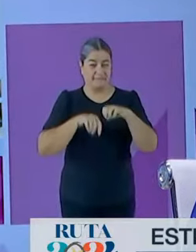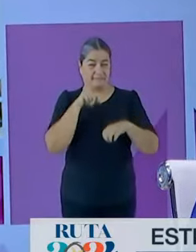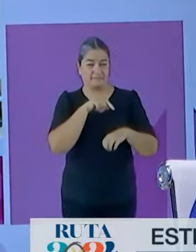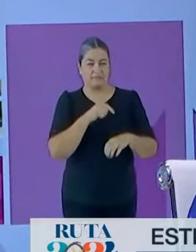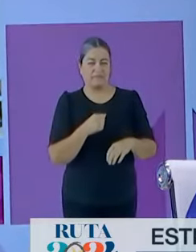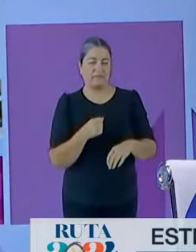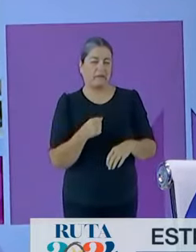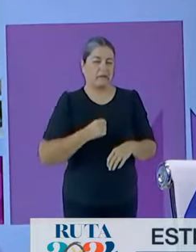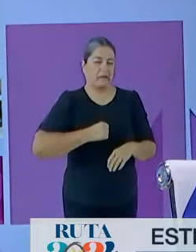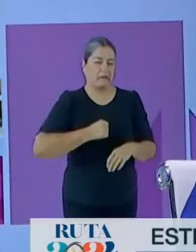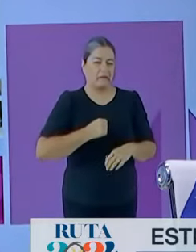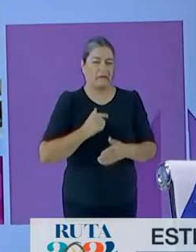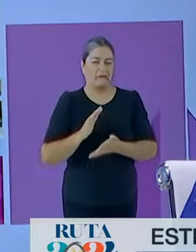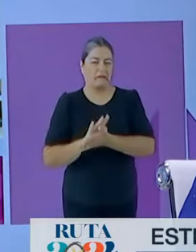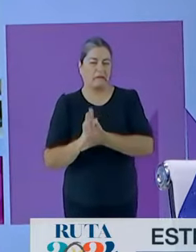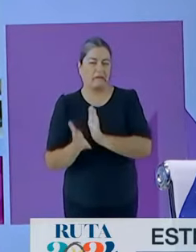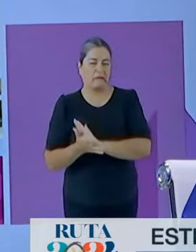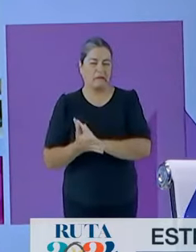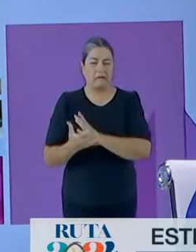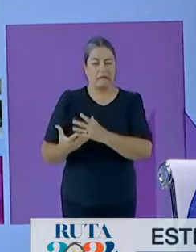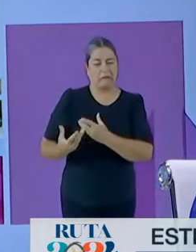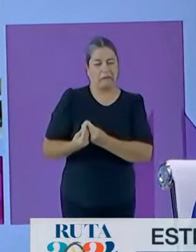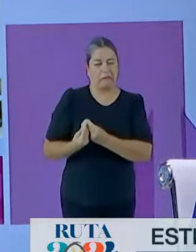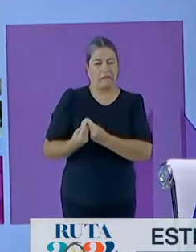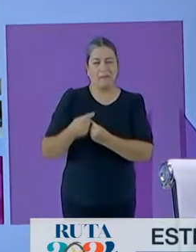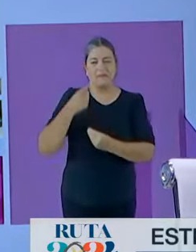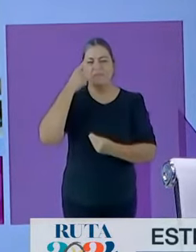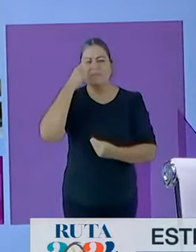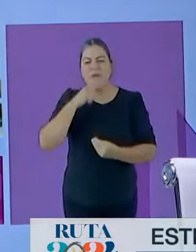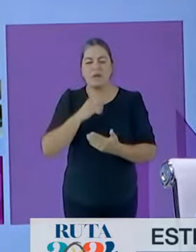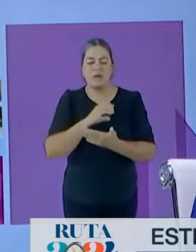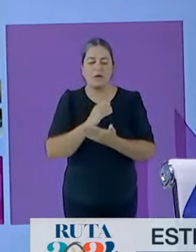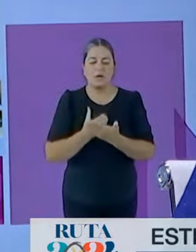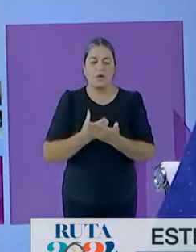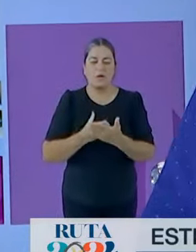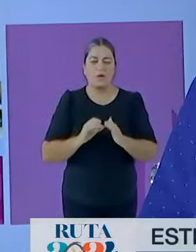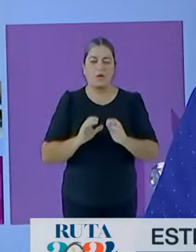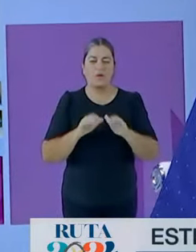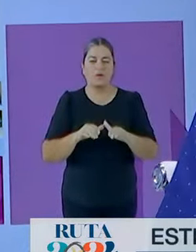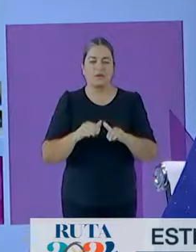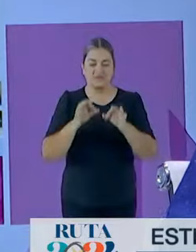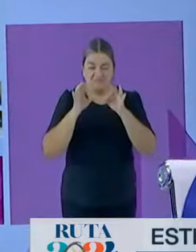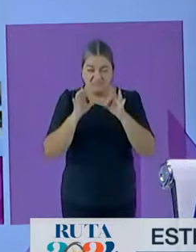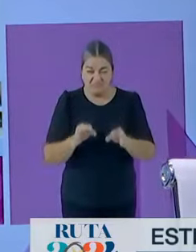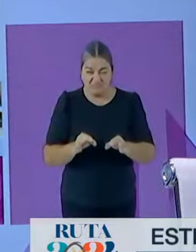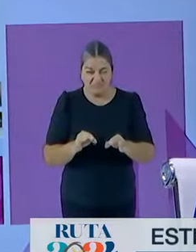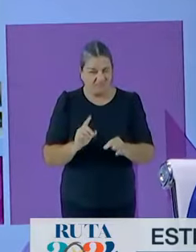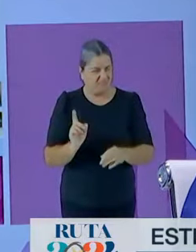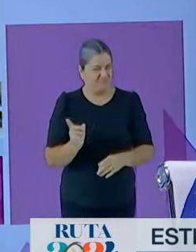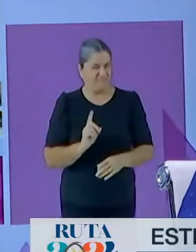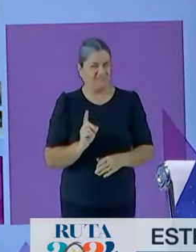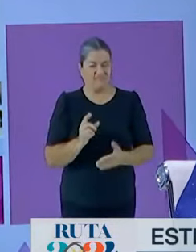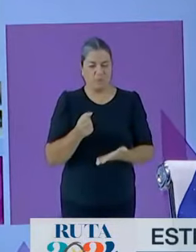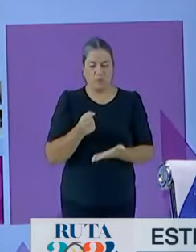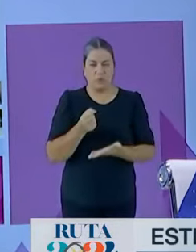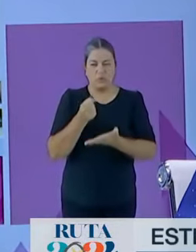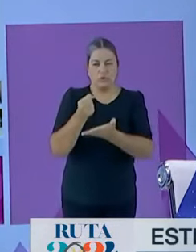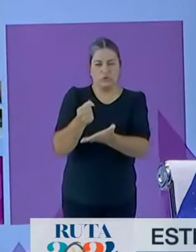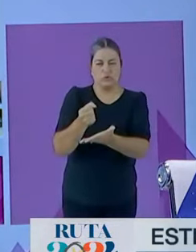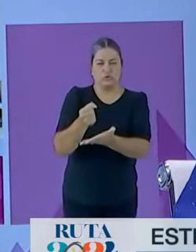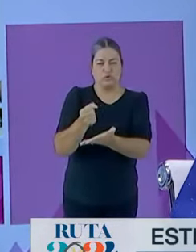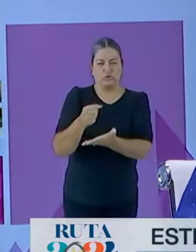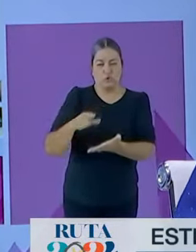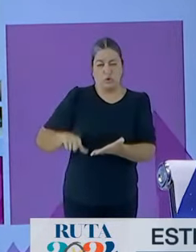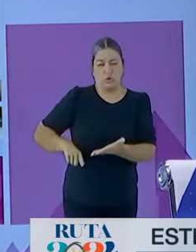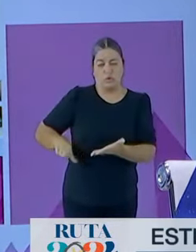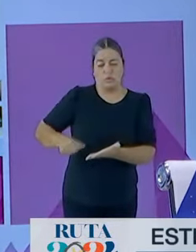Organización Mundial de la Salud desaconsejó el uso de ivermectina para el tratamiento de COVID, Gabriela Cuevas, vocera de la campaña de Claudia